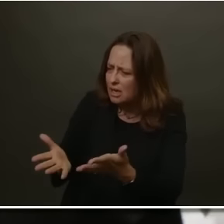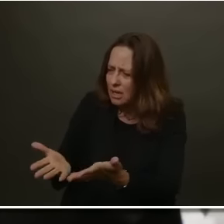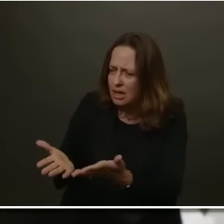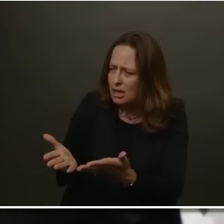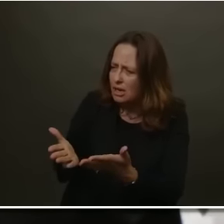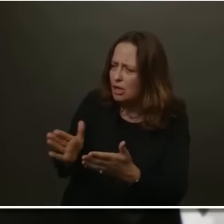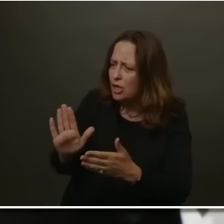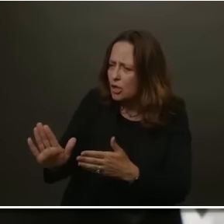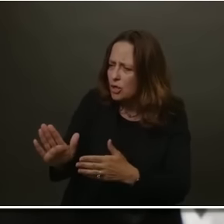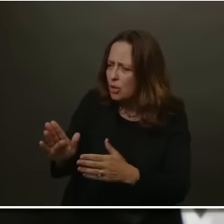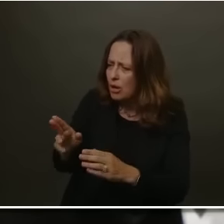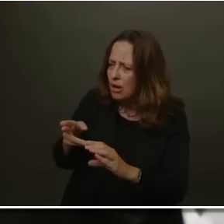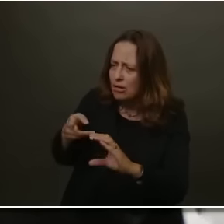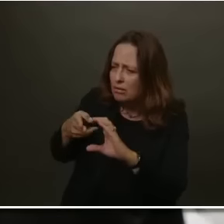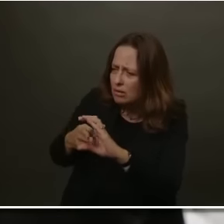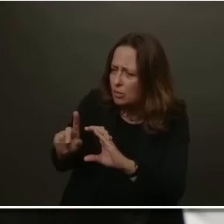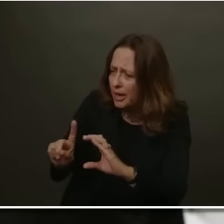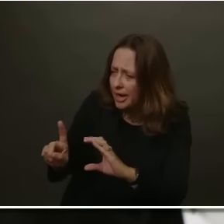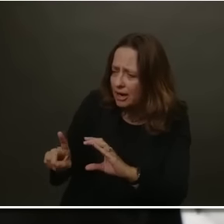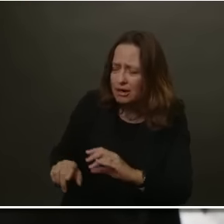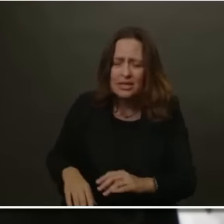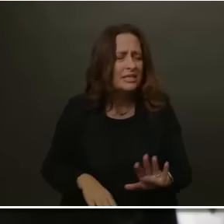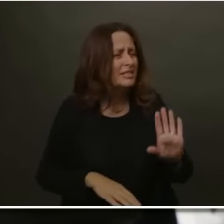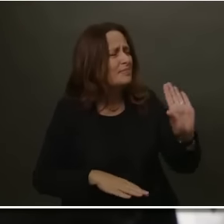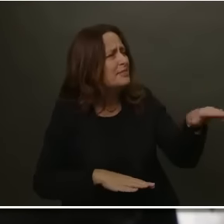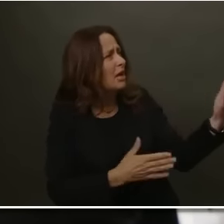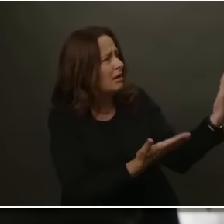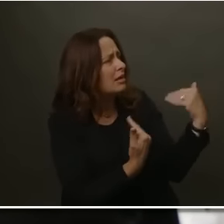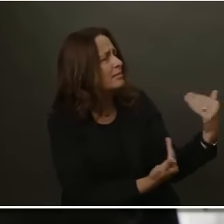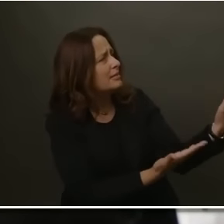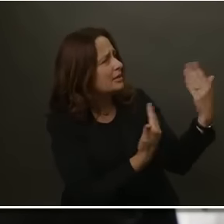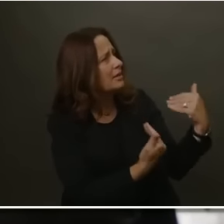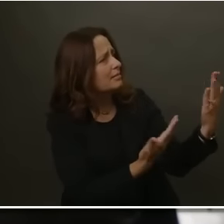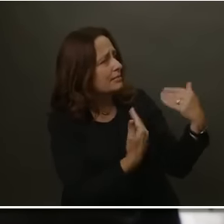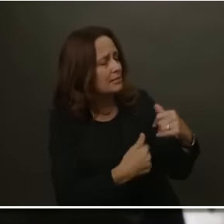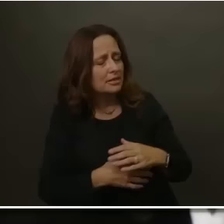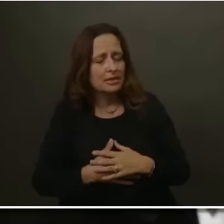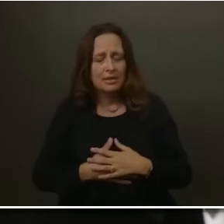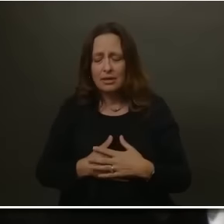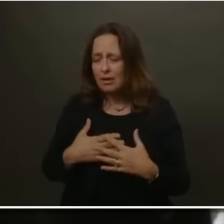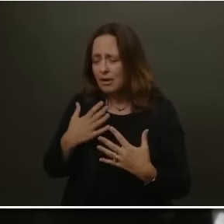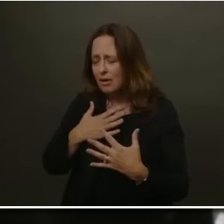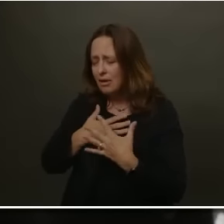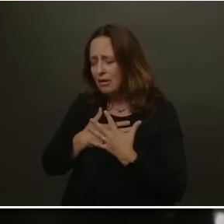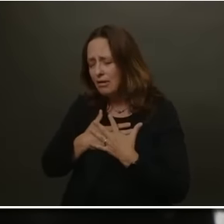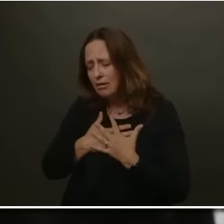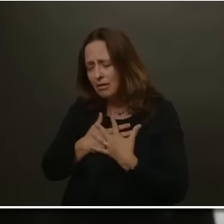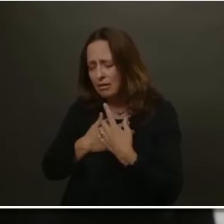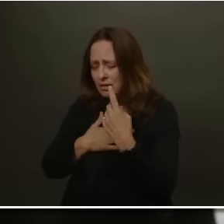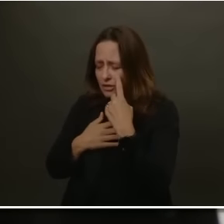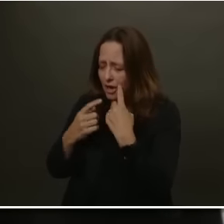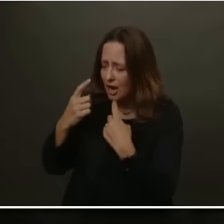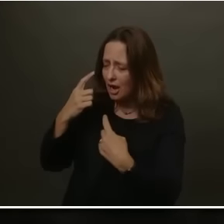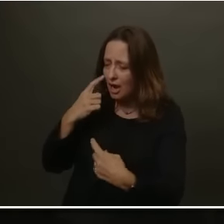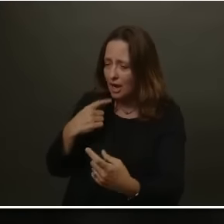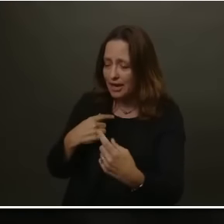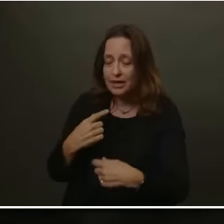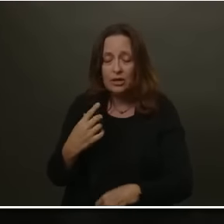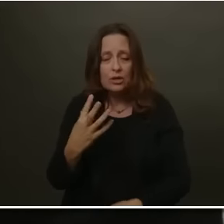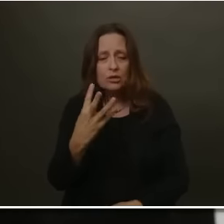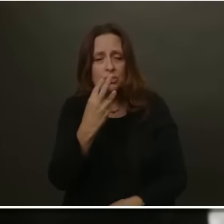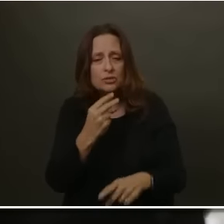se conmovió. Y dijo, "¿Dónde los había puesto?" Le dijeron, "Señor, ven y